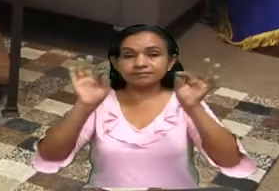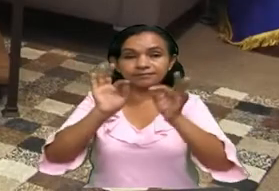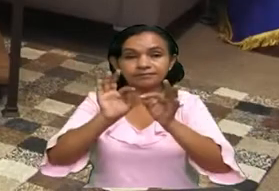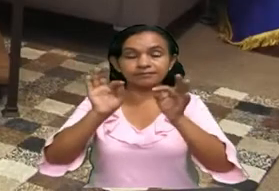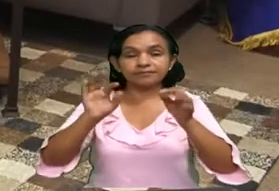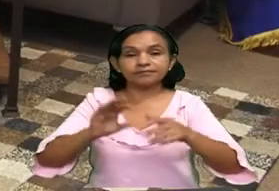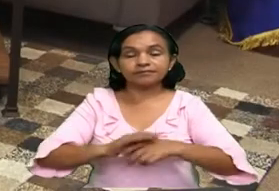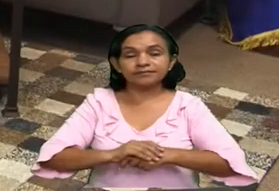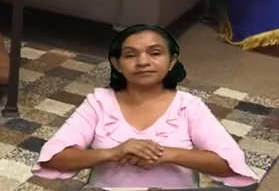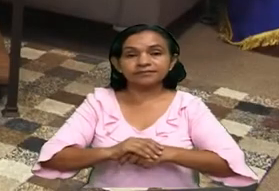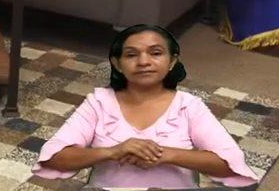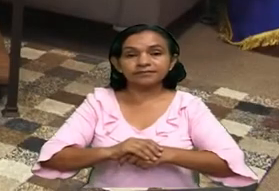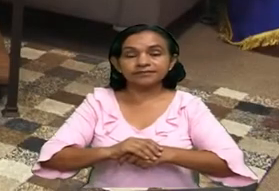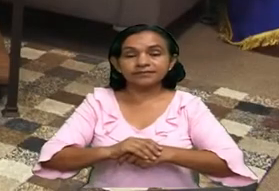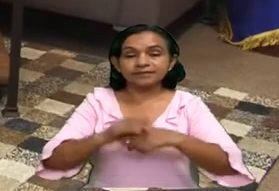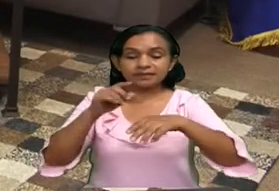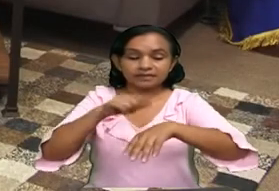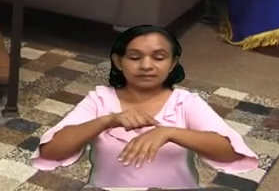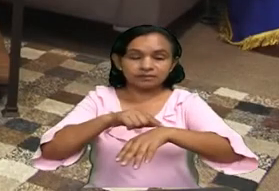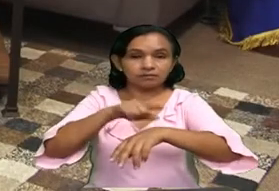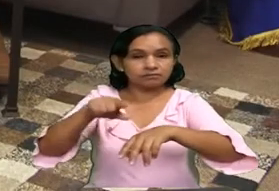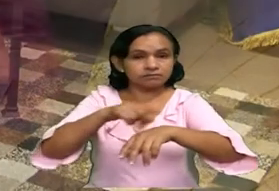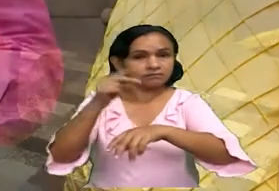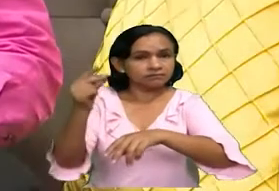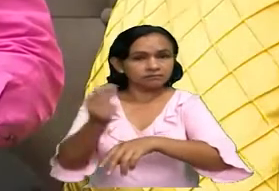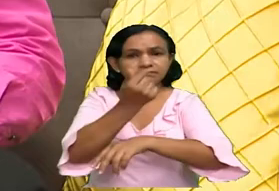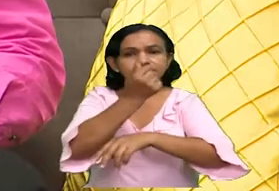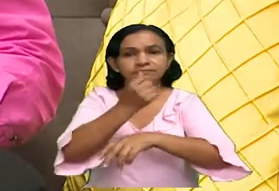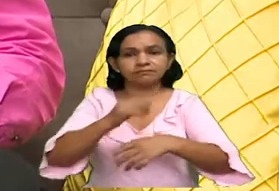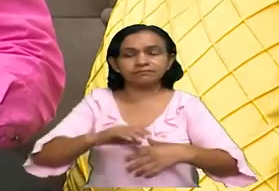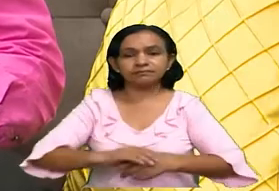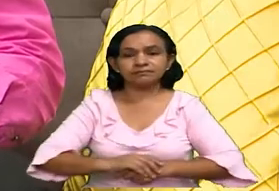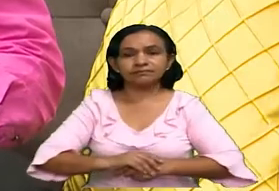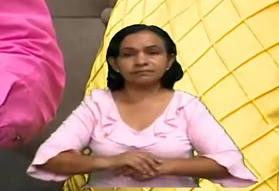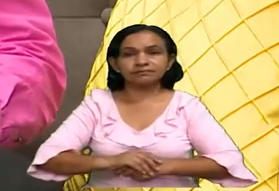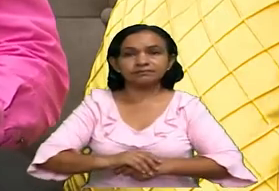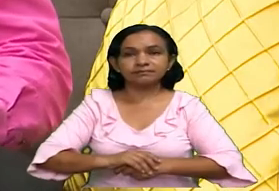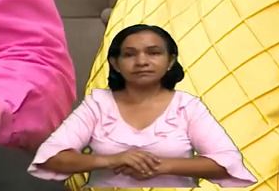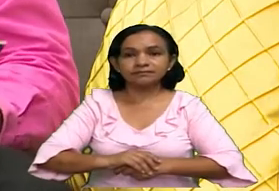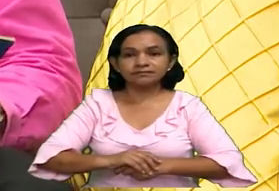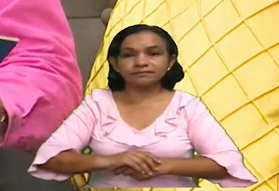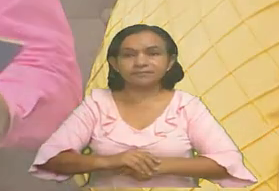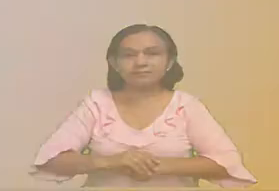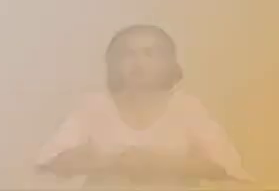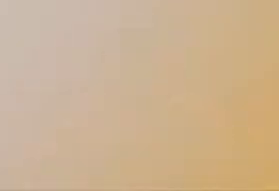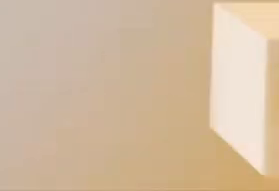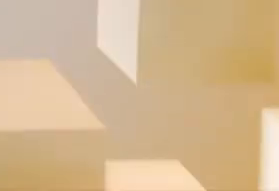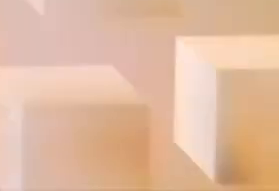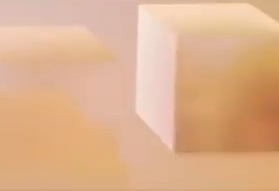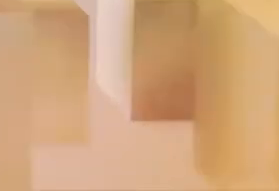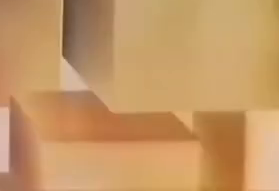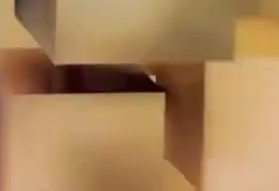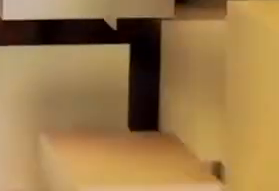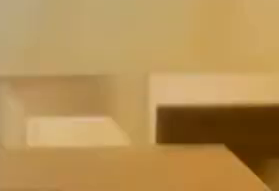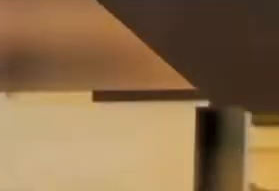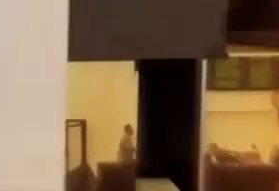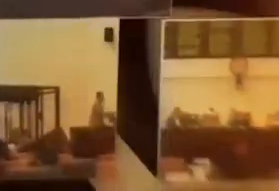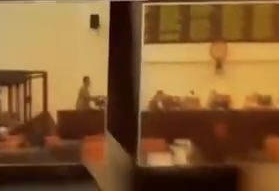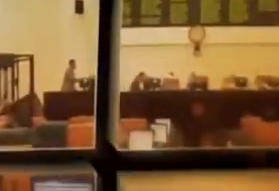tan apasionantes, ¿verdad? Se nos va el tiempo. Una breve pausa, ya volvemos. Y sin duda alguna hablar...